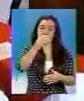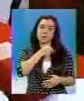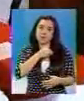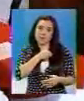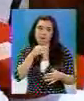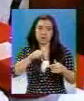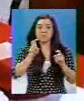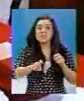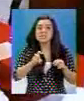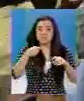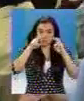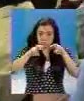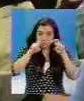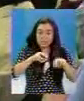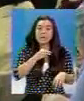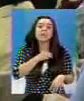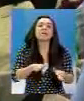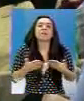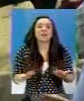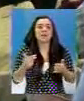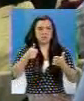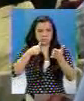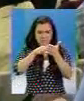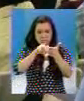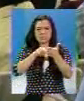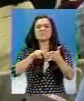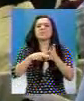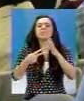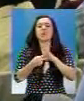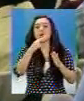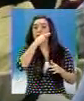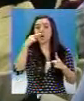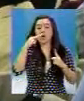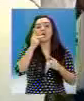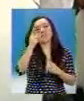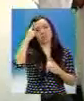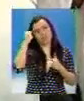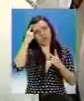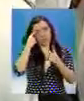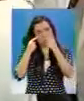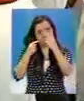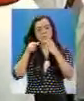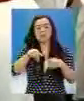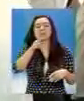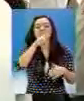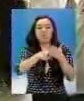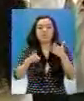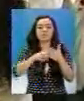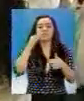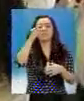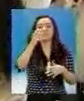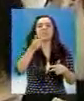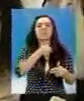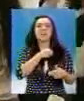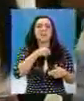diferente. Teniendo por insignia un jaguar sobre las iniciales del partido en color rojo y negro. Uno de sus líderes es el ex candidato a